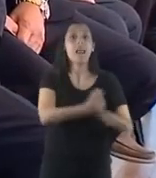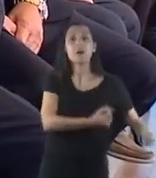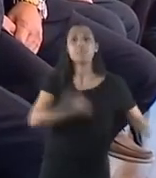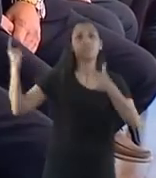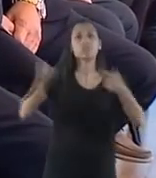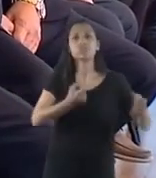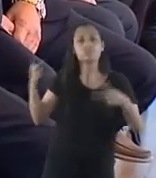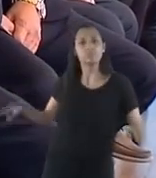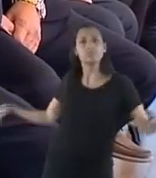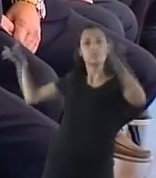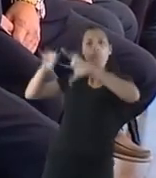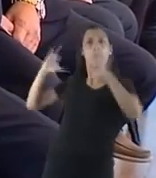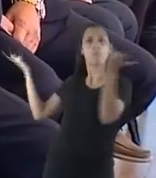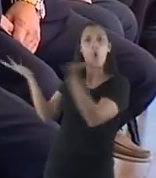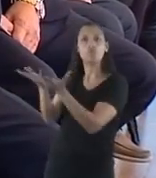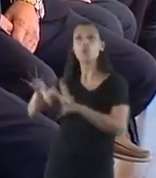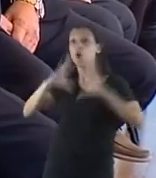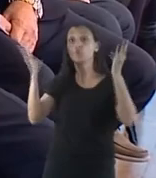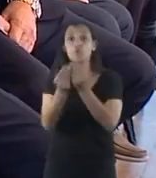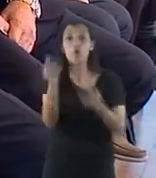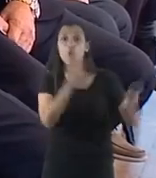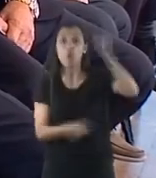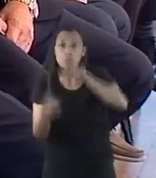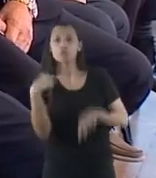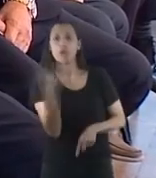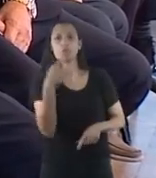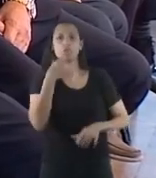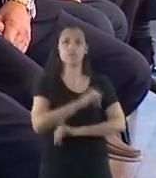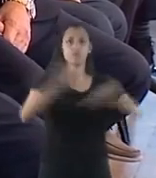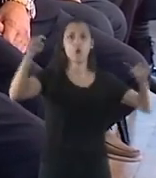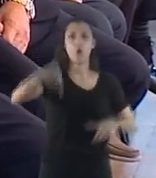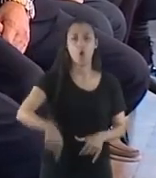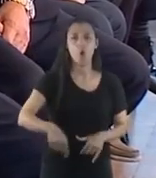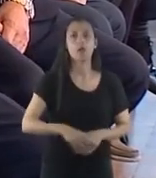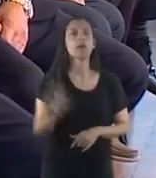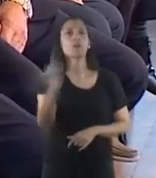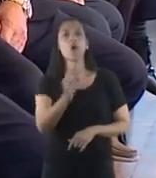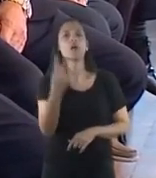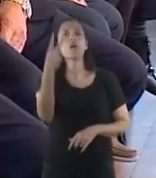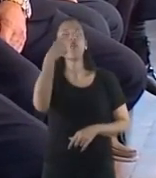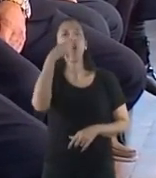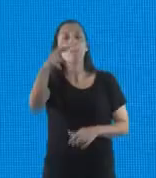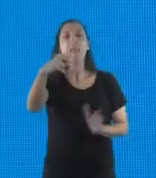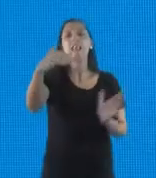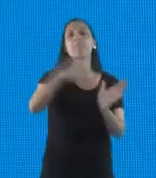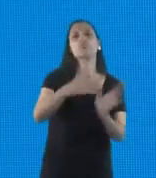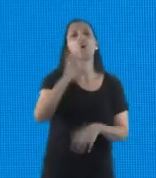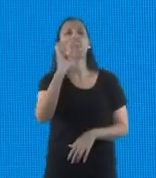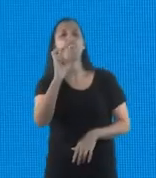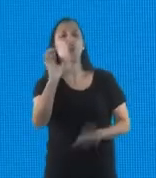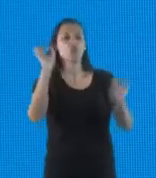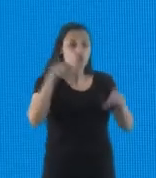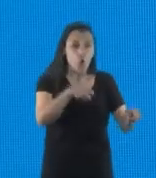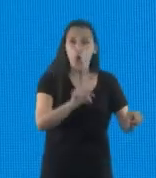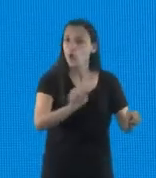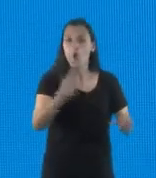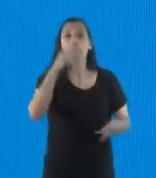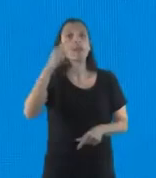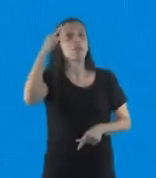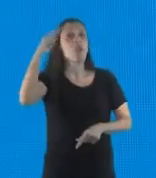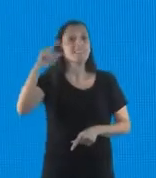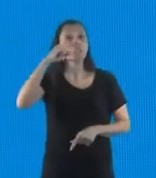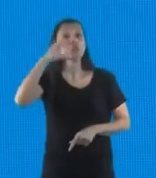trabajo argentino al mundo. Eso es lo que estamos anunciando. No son 2.000 millones de dólares, son